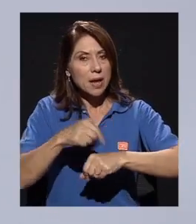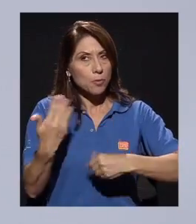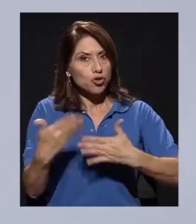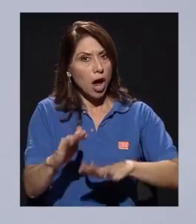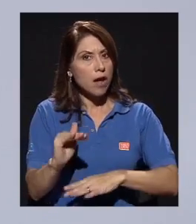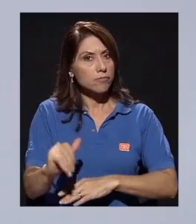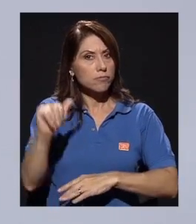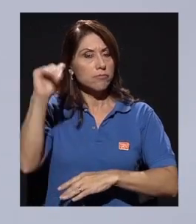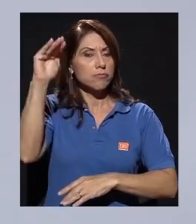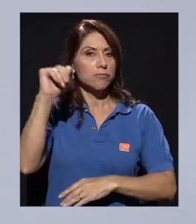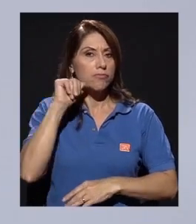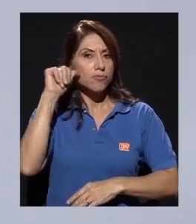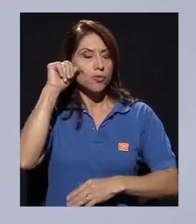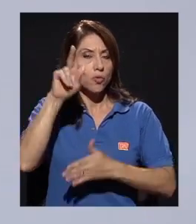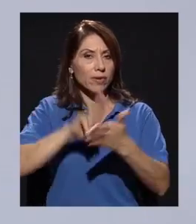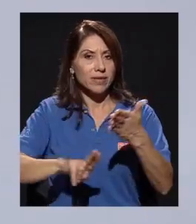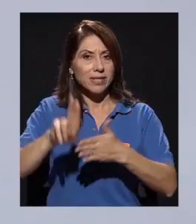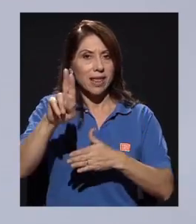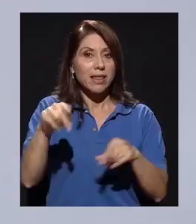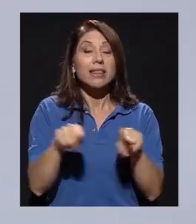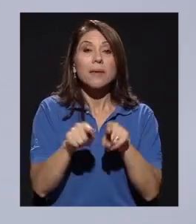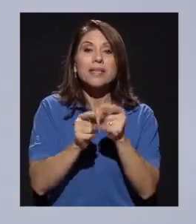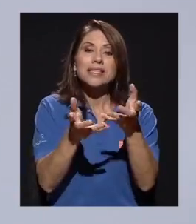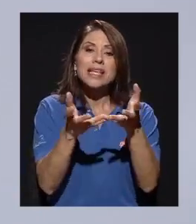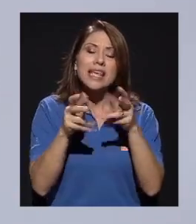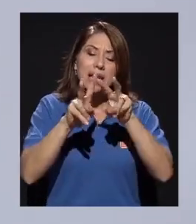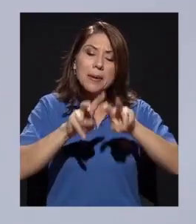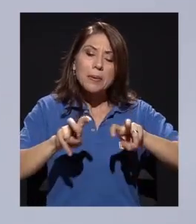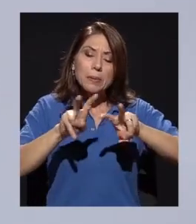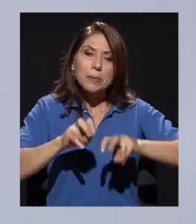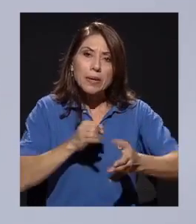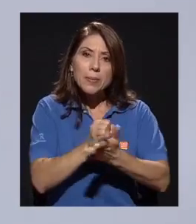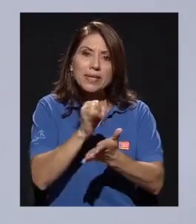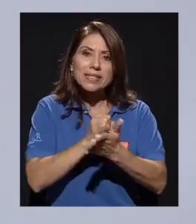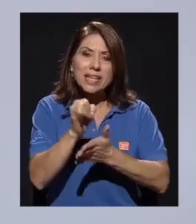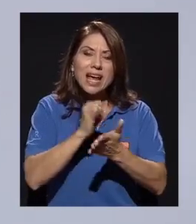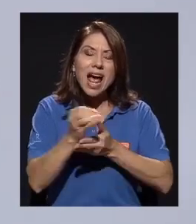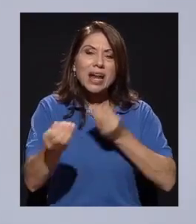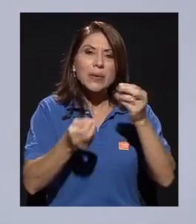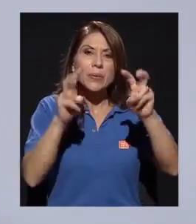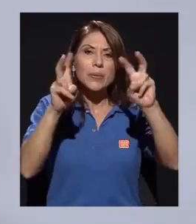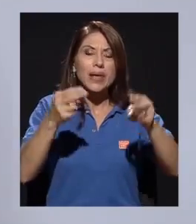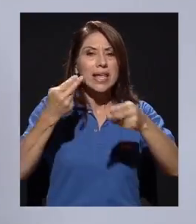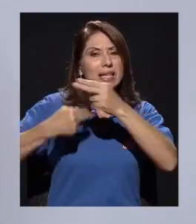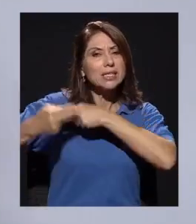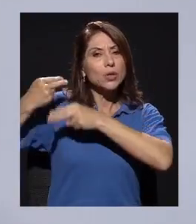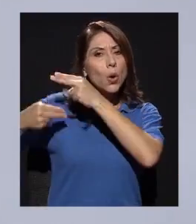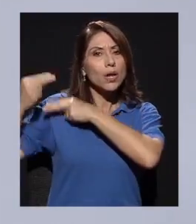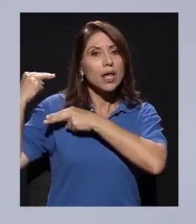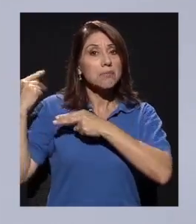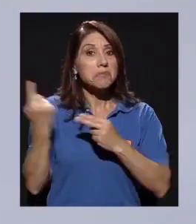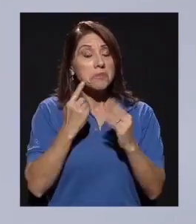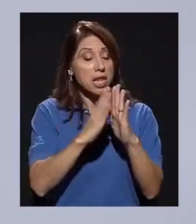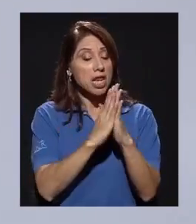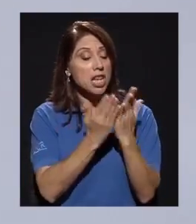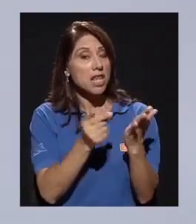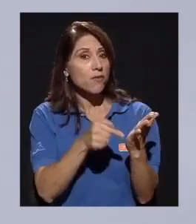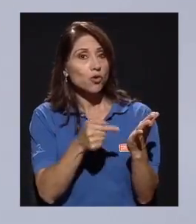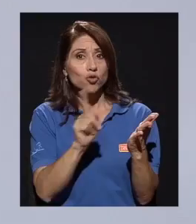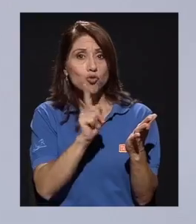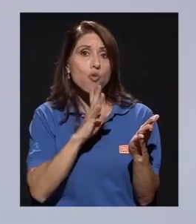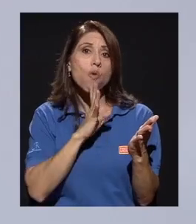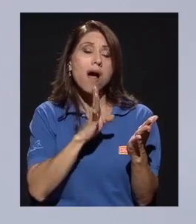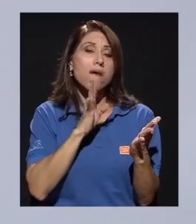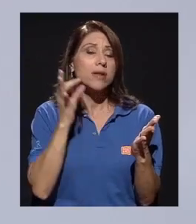eh en el campo de la historia eh Generalmente los libros de texto no nos hablan de mujeres científicas a excepción de una